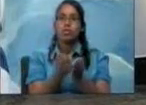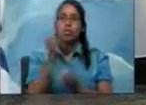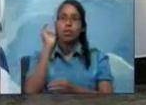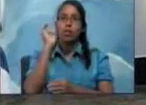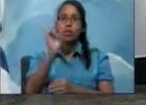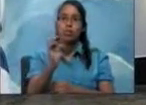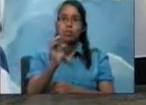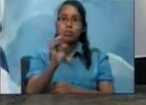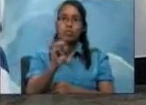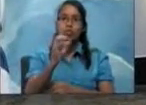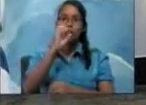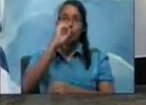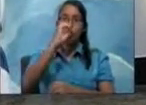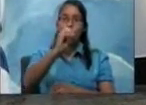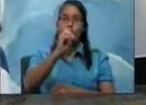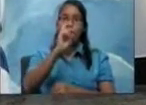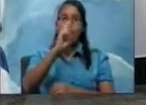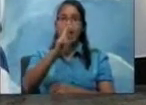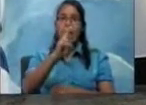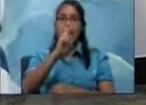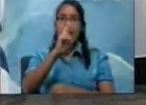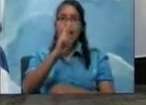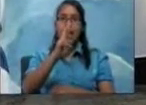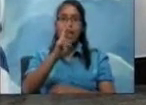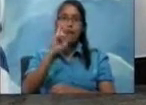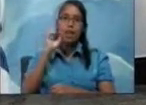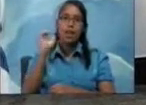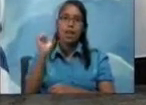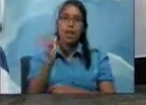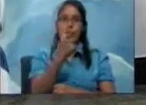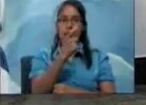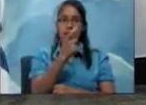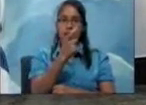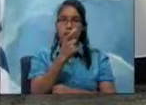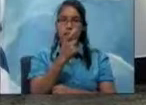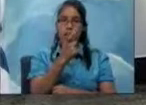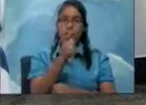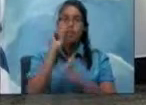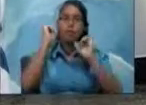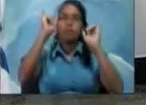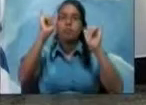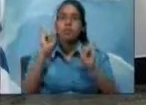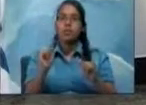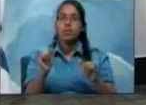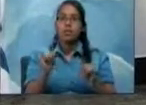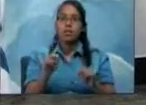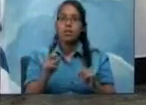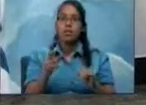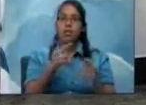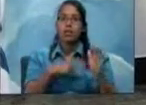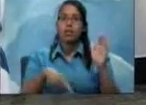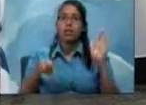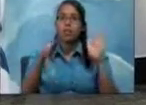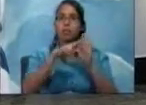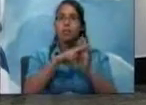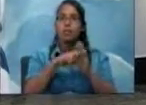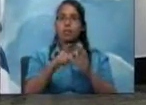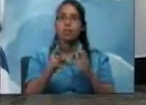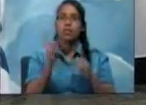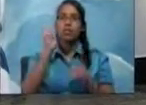punto punto o r r g repito